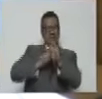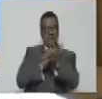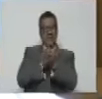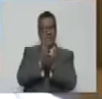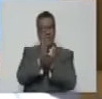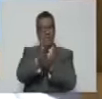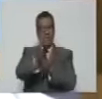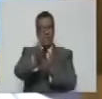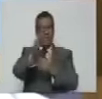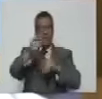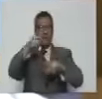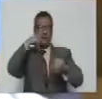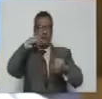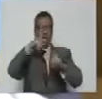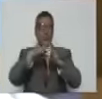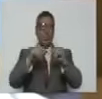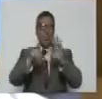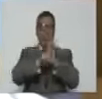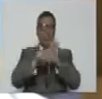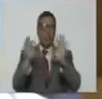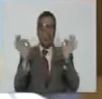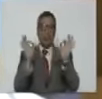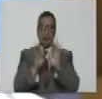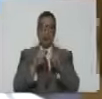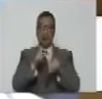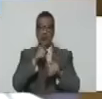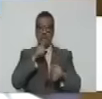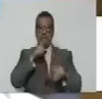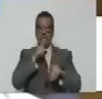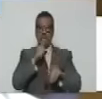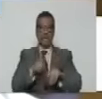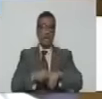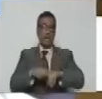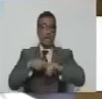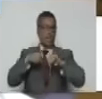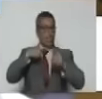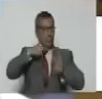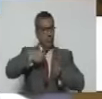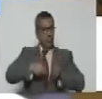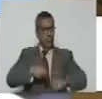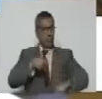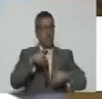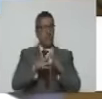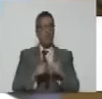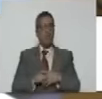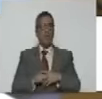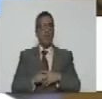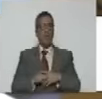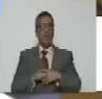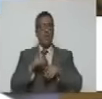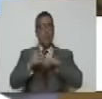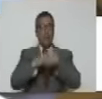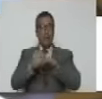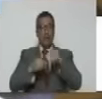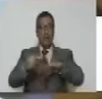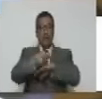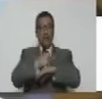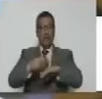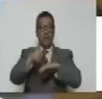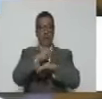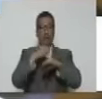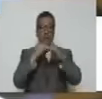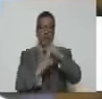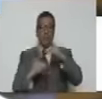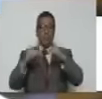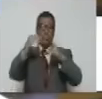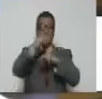continuación y recrudecimiento de las ilegales, ilegítimas y criminales medidas coercitivas unilaterales impuestas por el gobierno